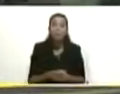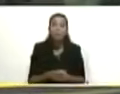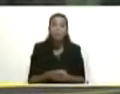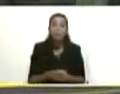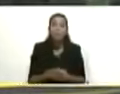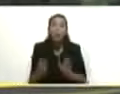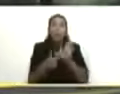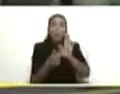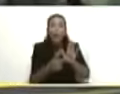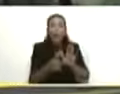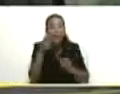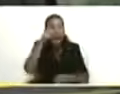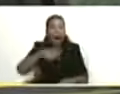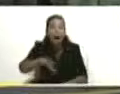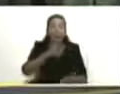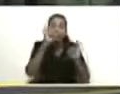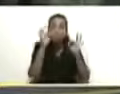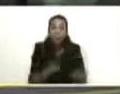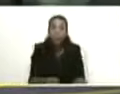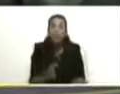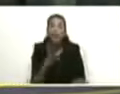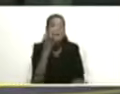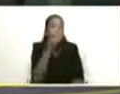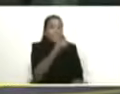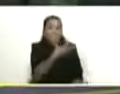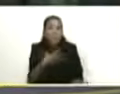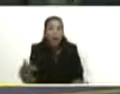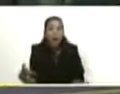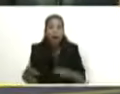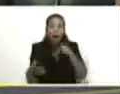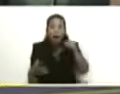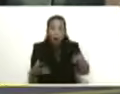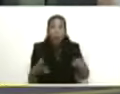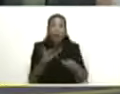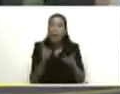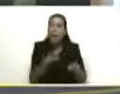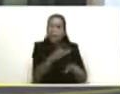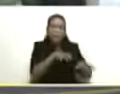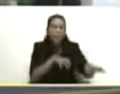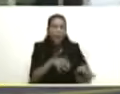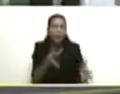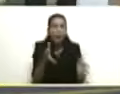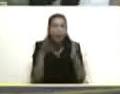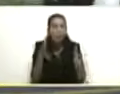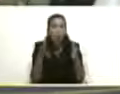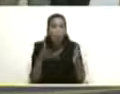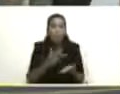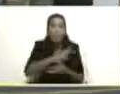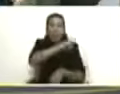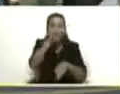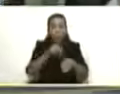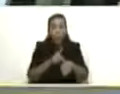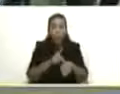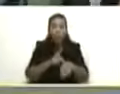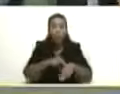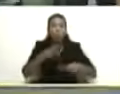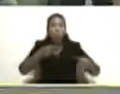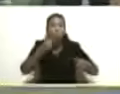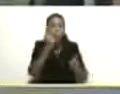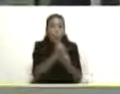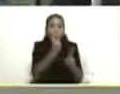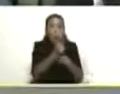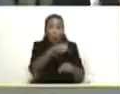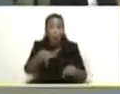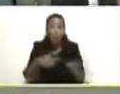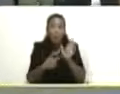Una muestra de ganado cebú blanco, de Brahman blanco, casi todos son ganadores de de premios nacionales, presidente. Aquí